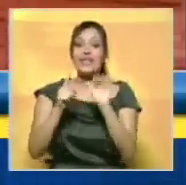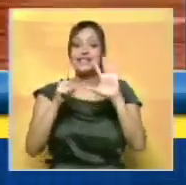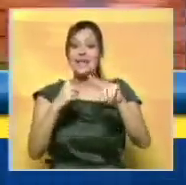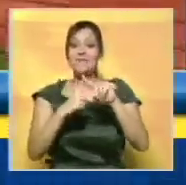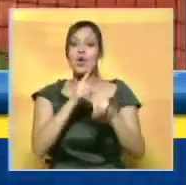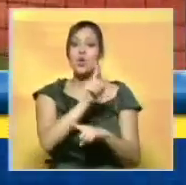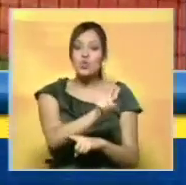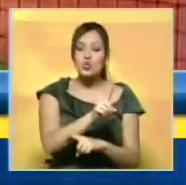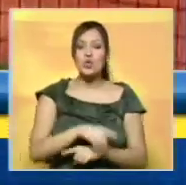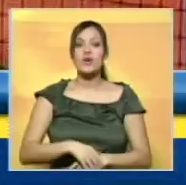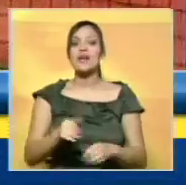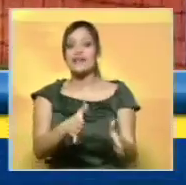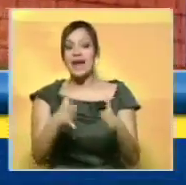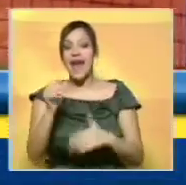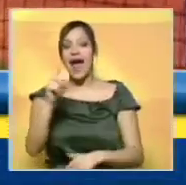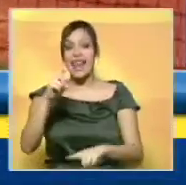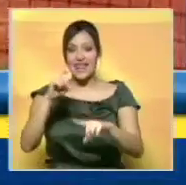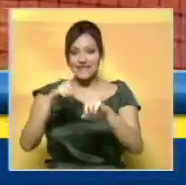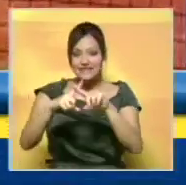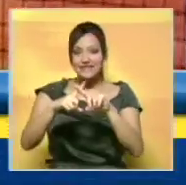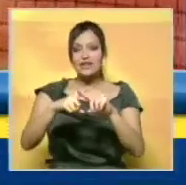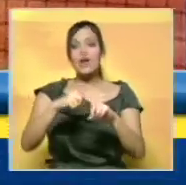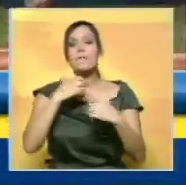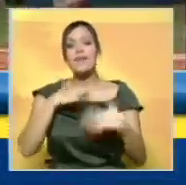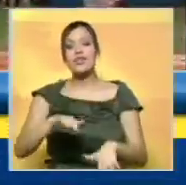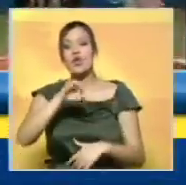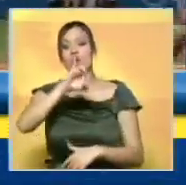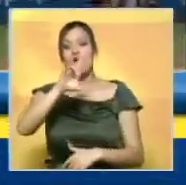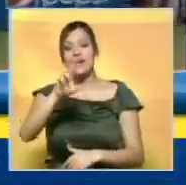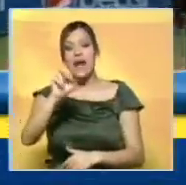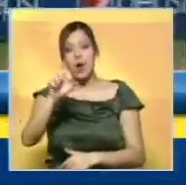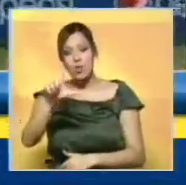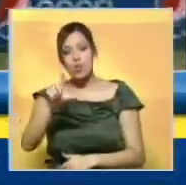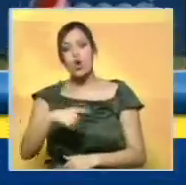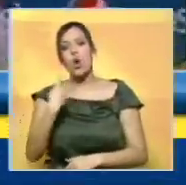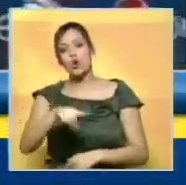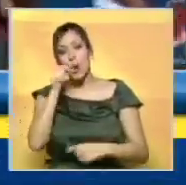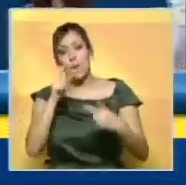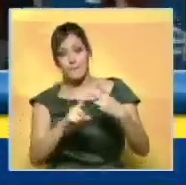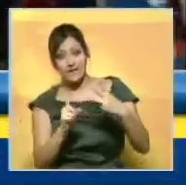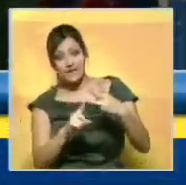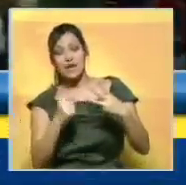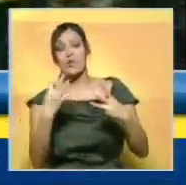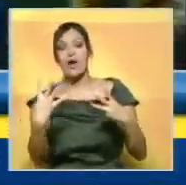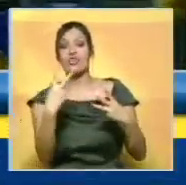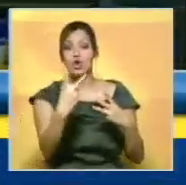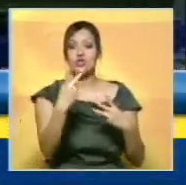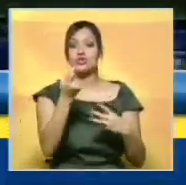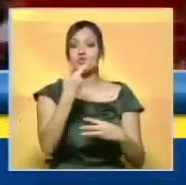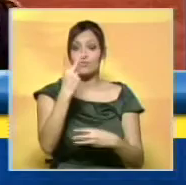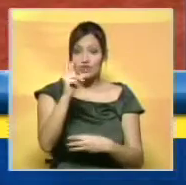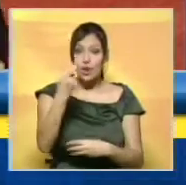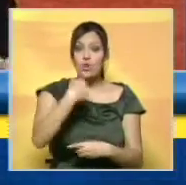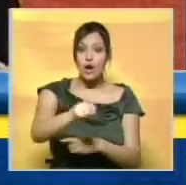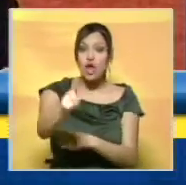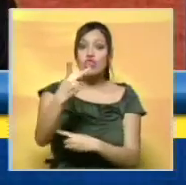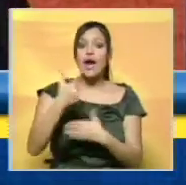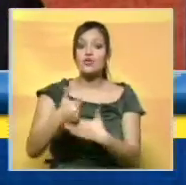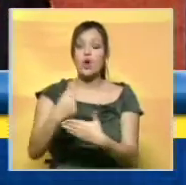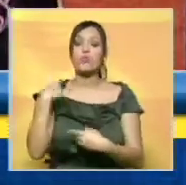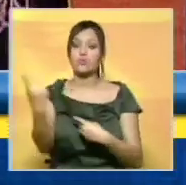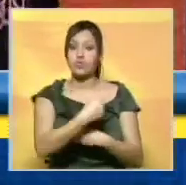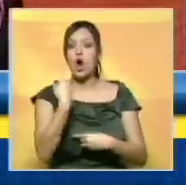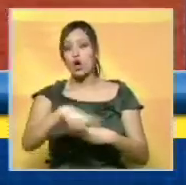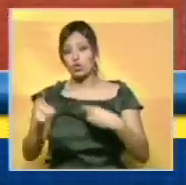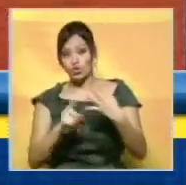por 1. Ganó Alex Herrera y perdió Raúl Rivero. Corey Aldrich se fue de 4-2 con jonrón doble, 2 impulsadas y 1 anotada.